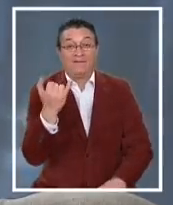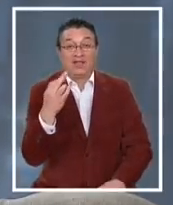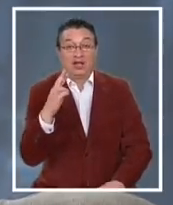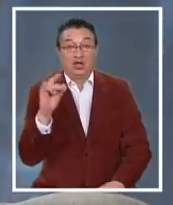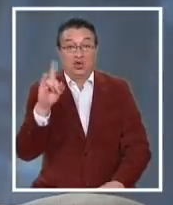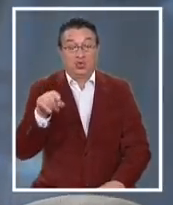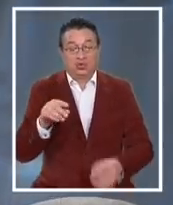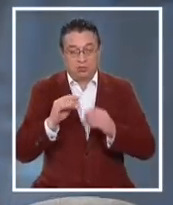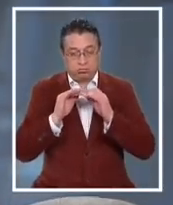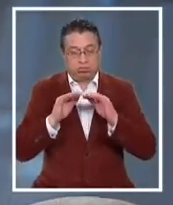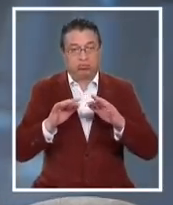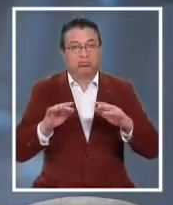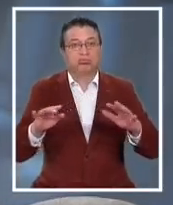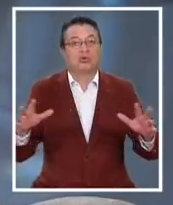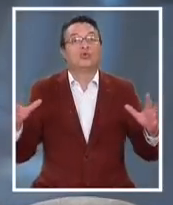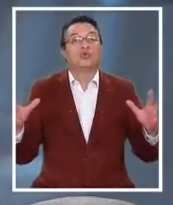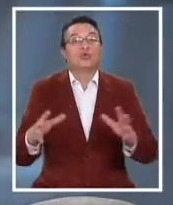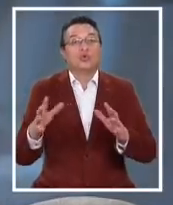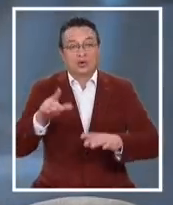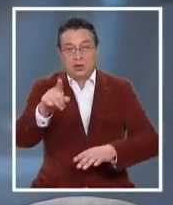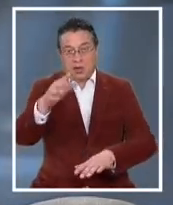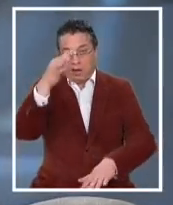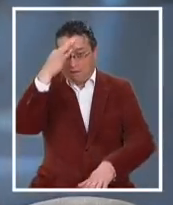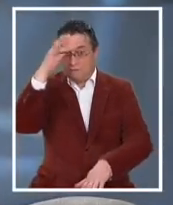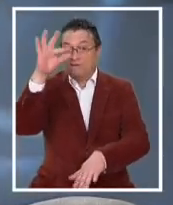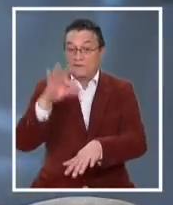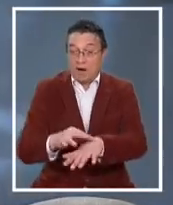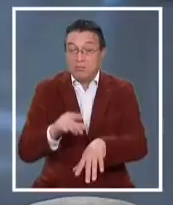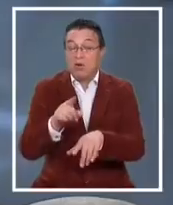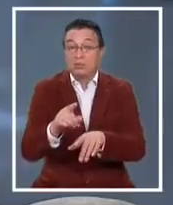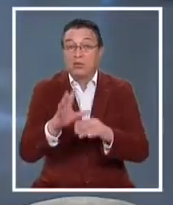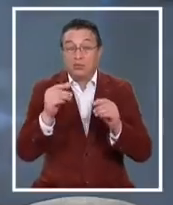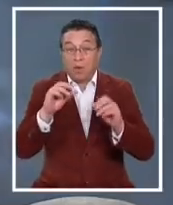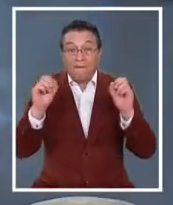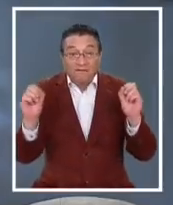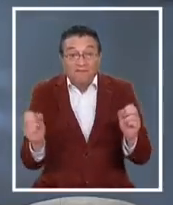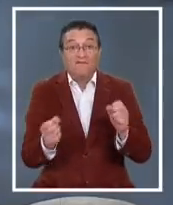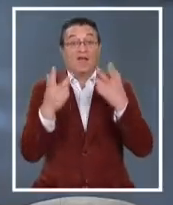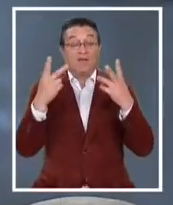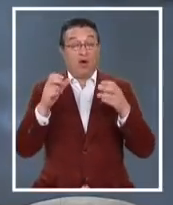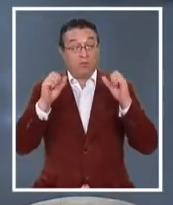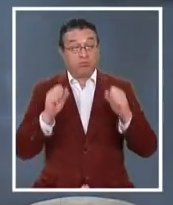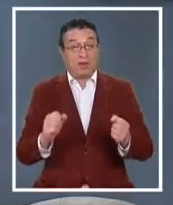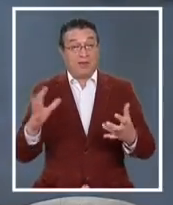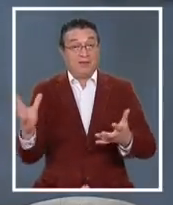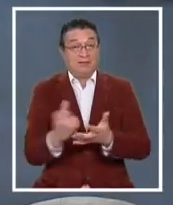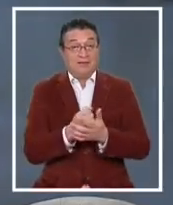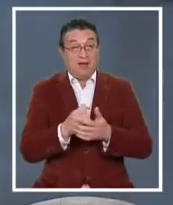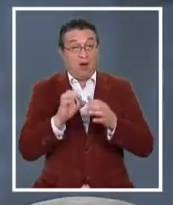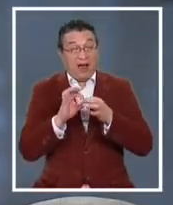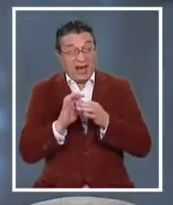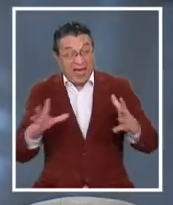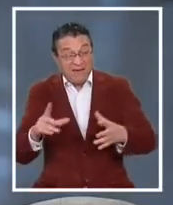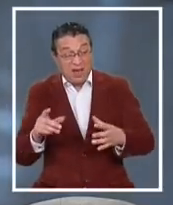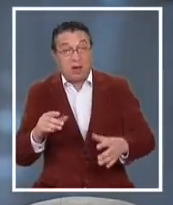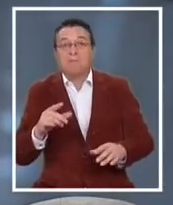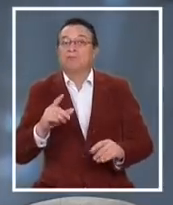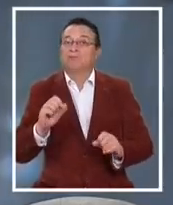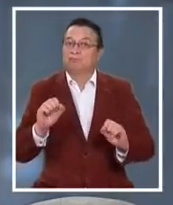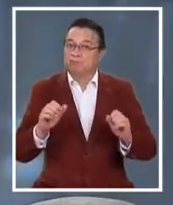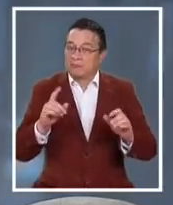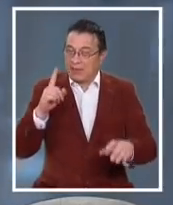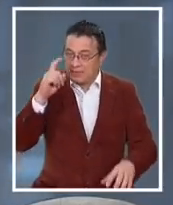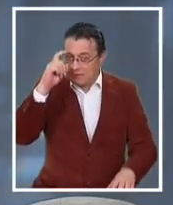circulando en forma masiva, digamos, y te vas a enfermar y tu posibilidad de sobrevivir a esa enfermedad si hace el cuadro grave es mucho menor